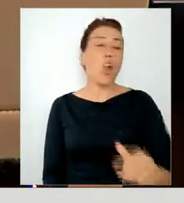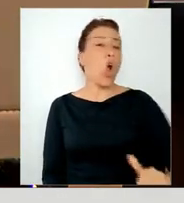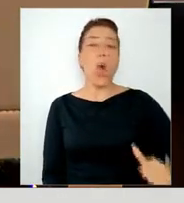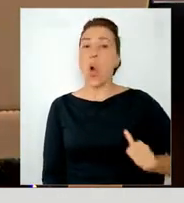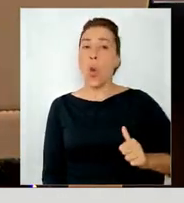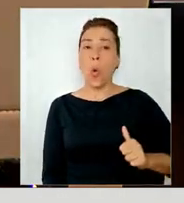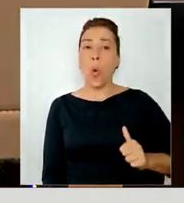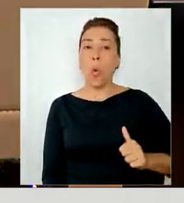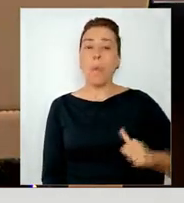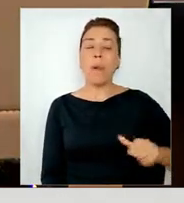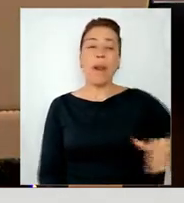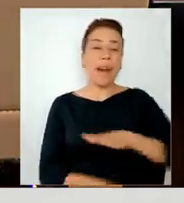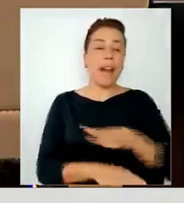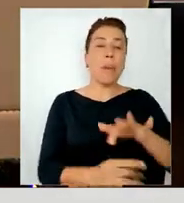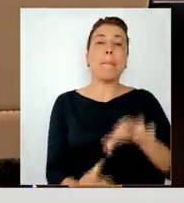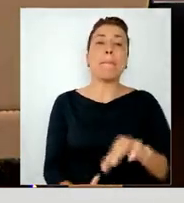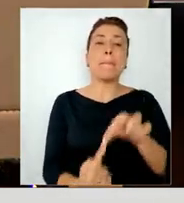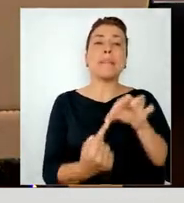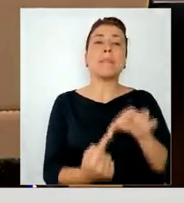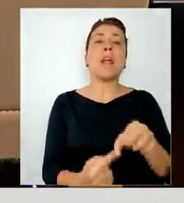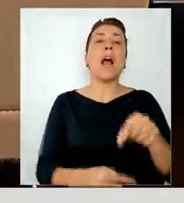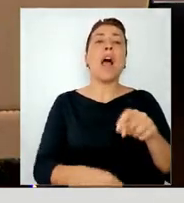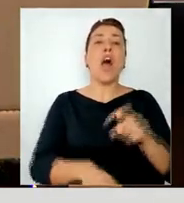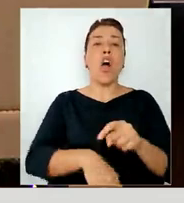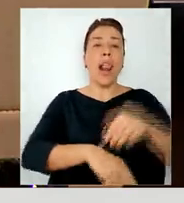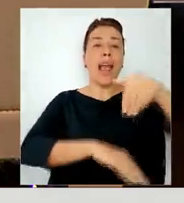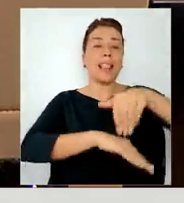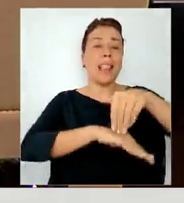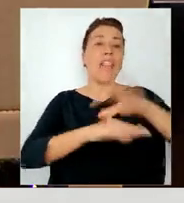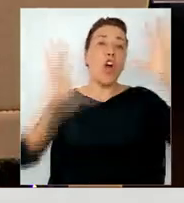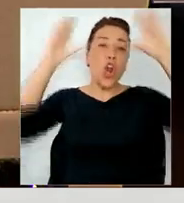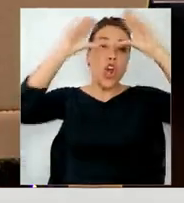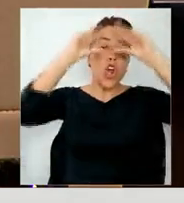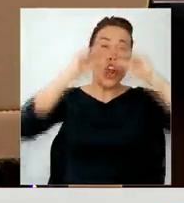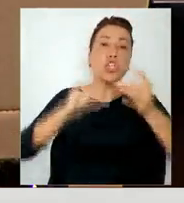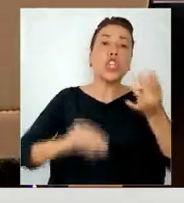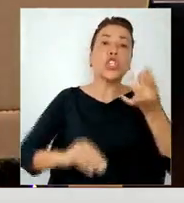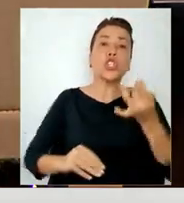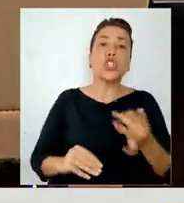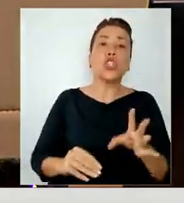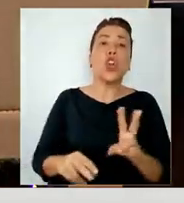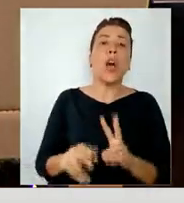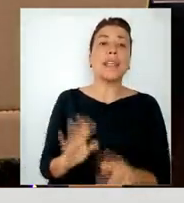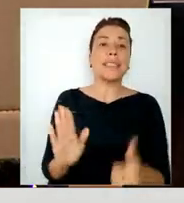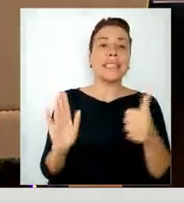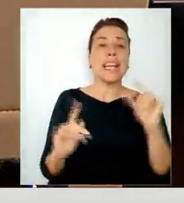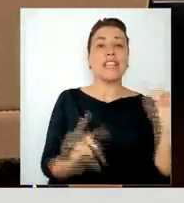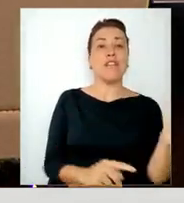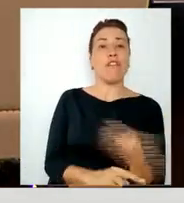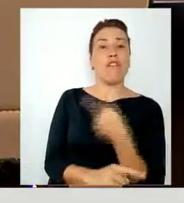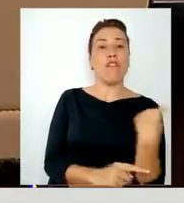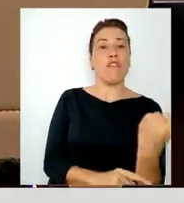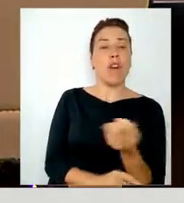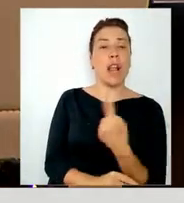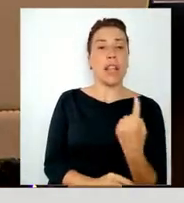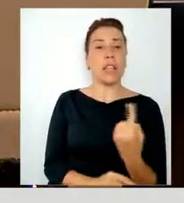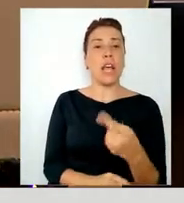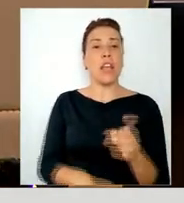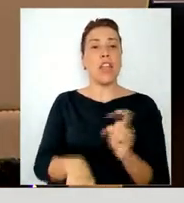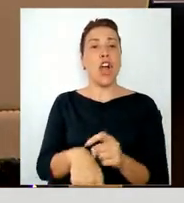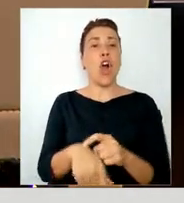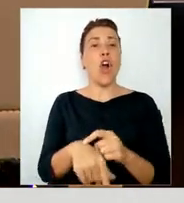principalmente durante la tarde noche y solo realizando las seis vueltas correspondientes a los horarios diurnos